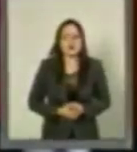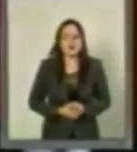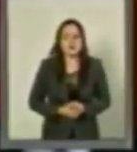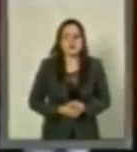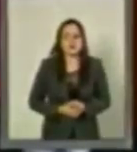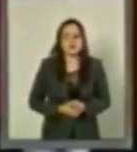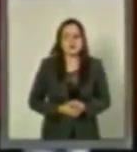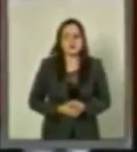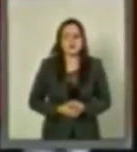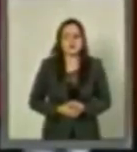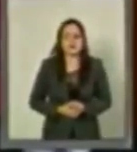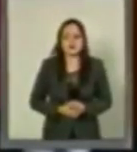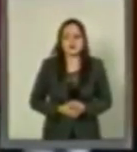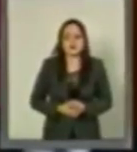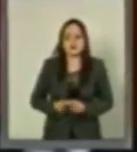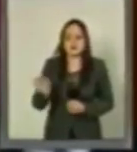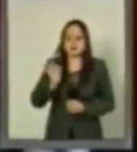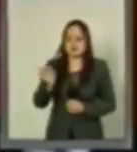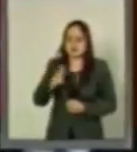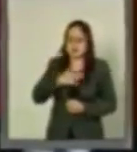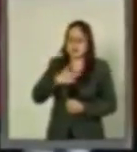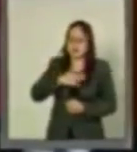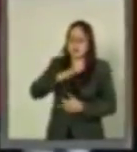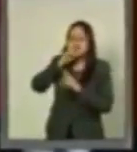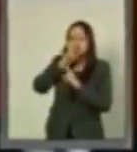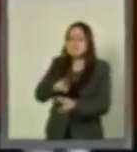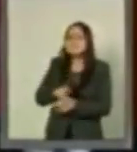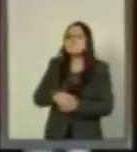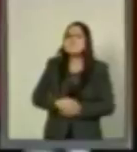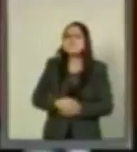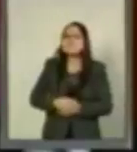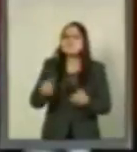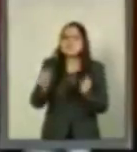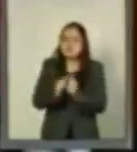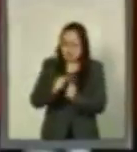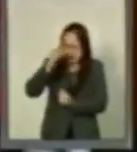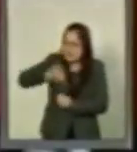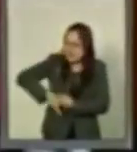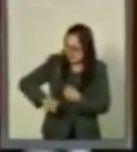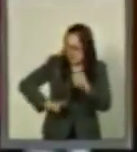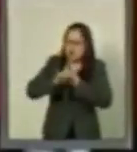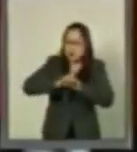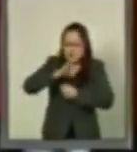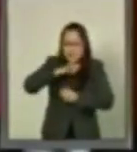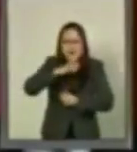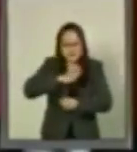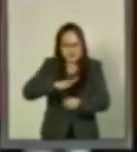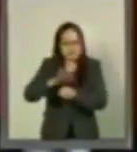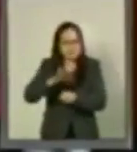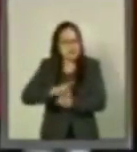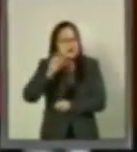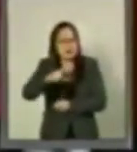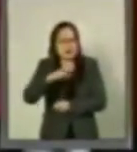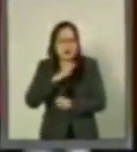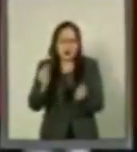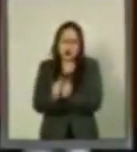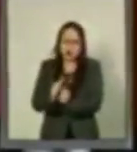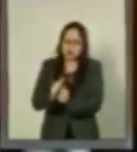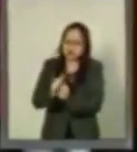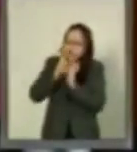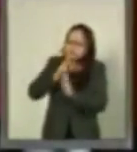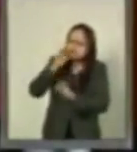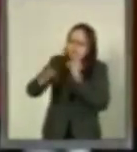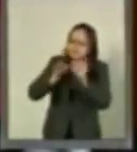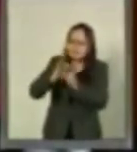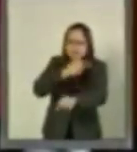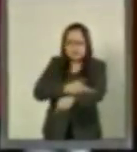Esa sería la respuesta, admitiendo los problemas que se tienen, pero también con soluciones. Y una de